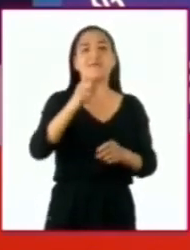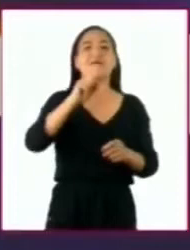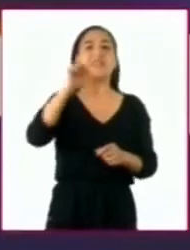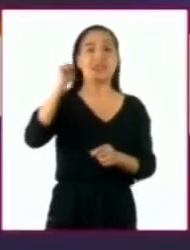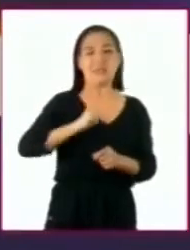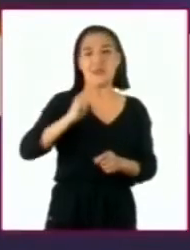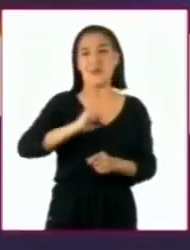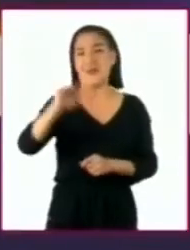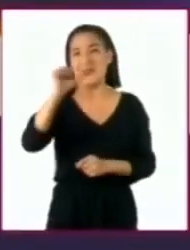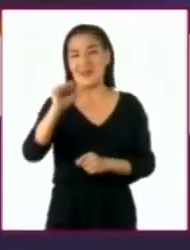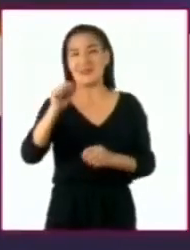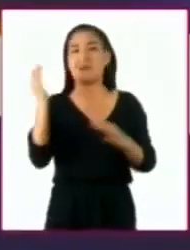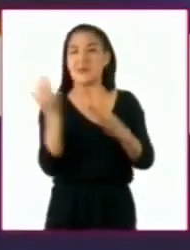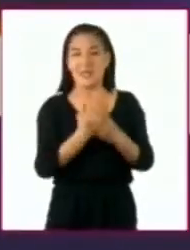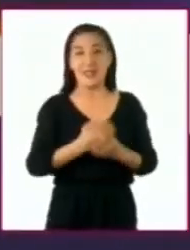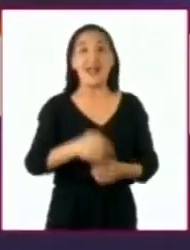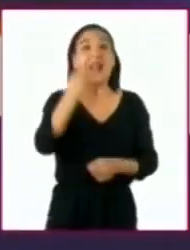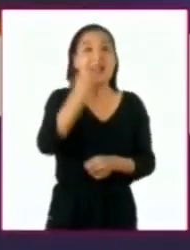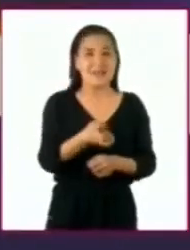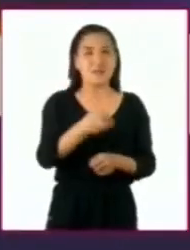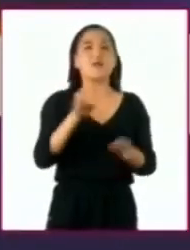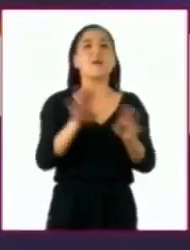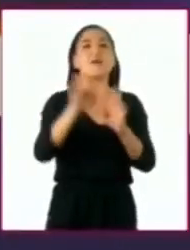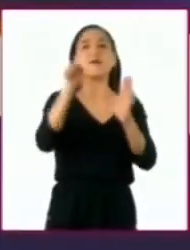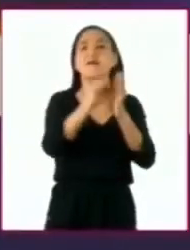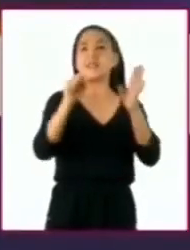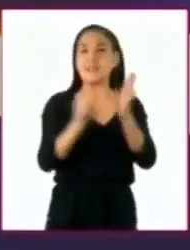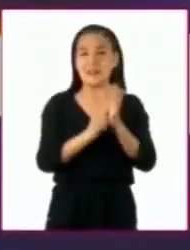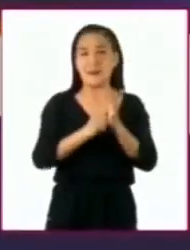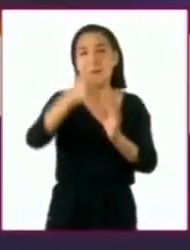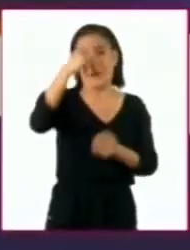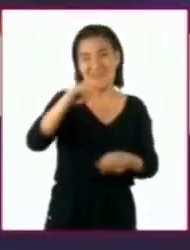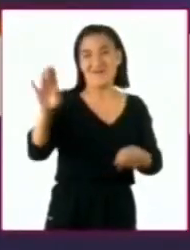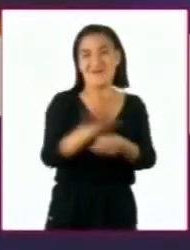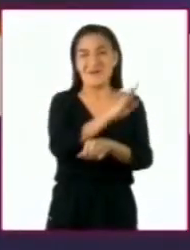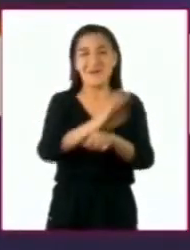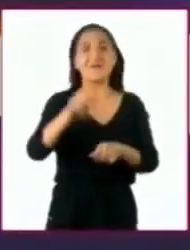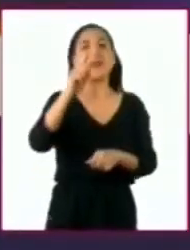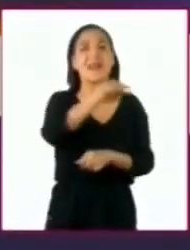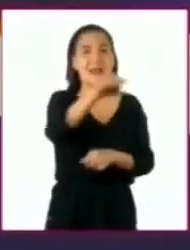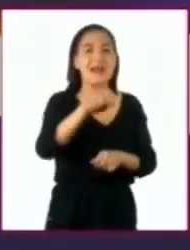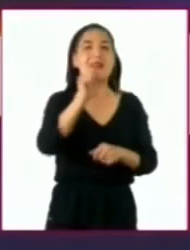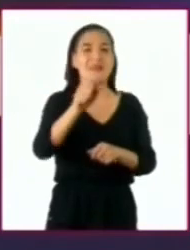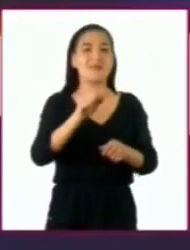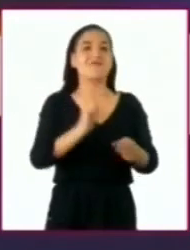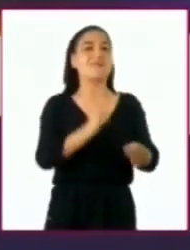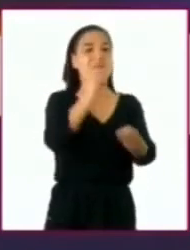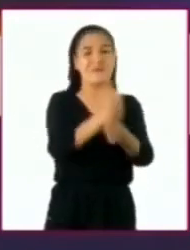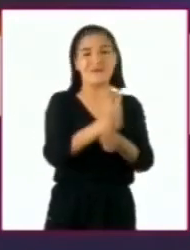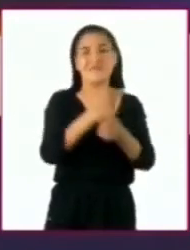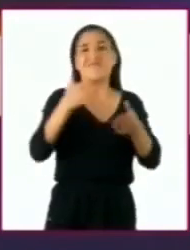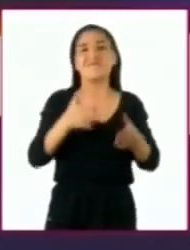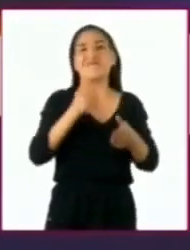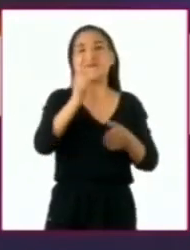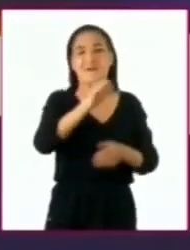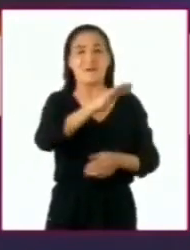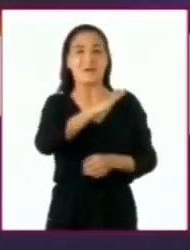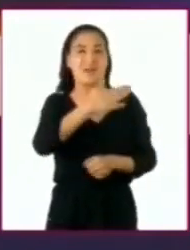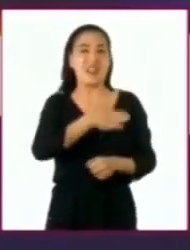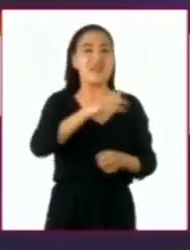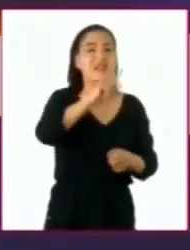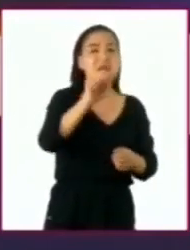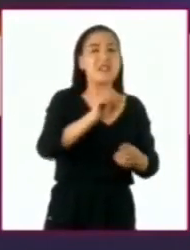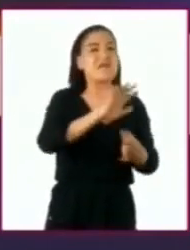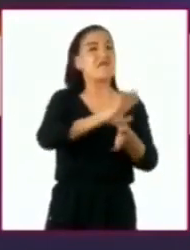XVI. De esta forma, el sistema, que benefició principalmente a los conquistadores españoles, se debilitó porque